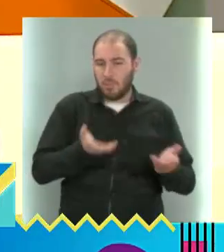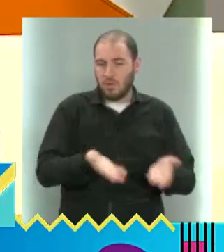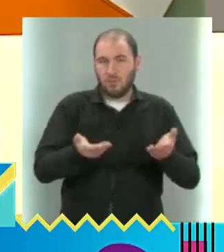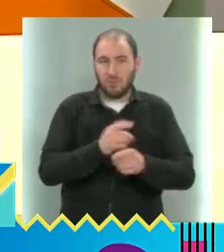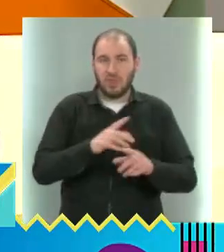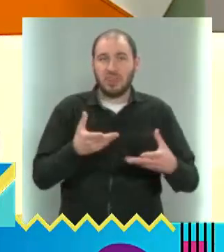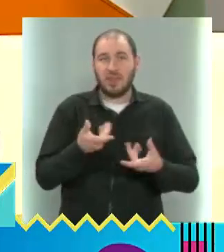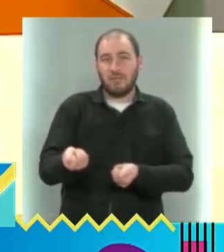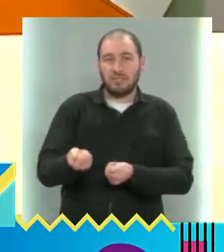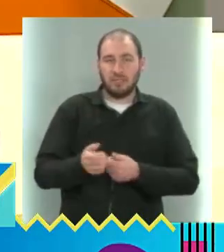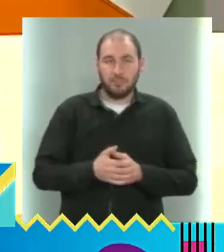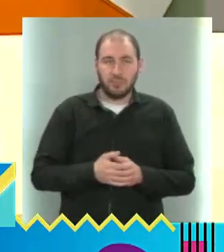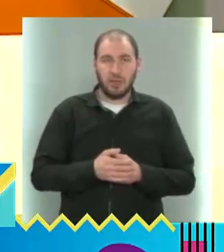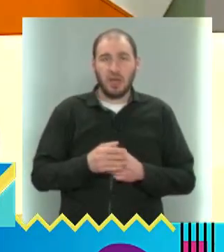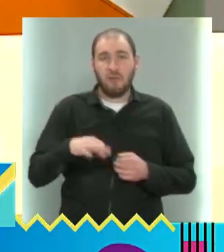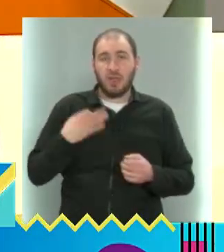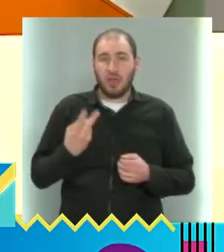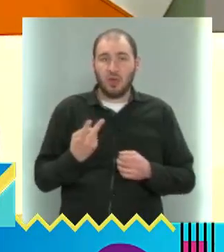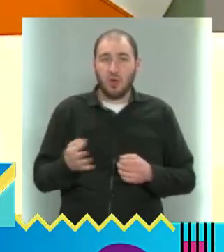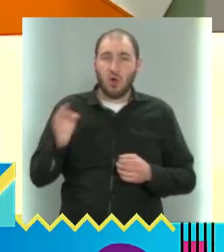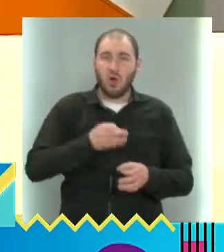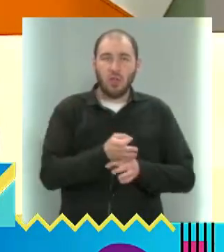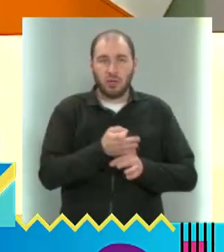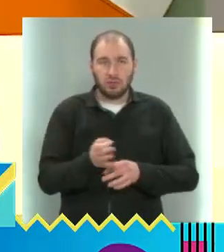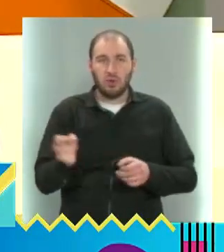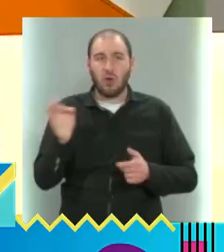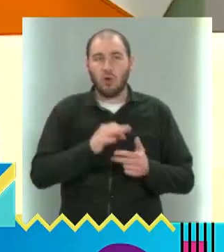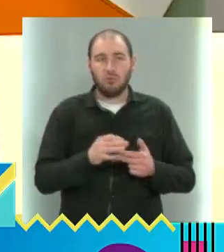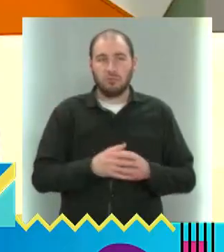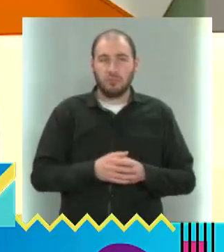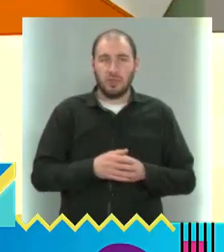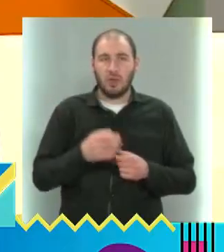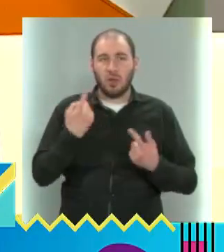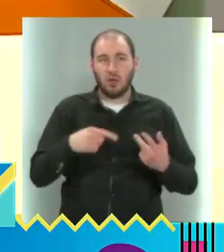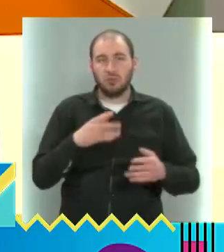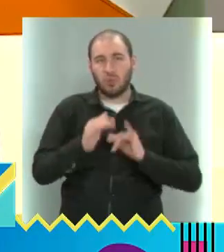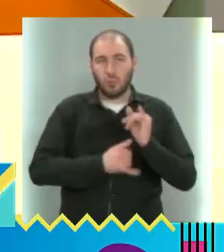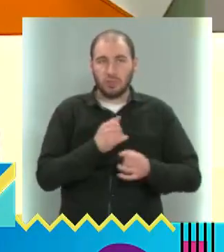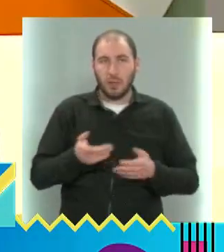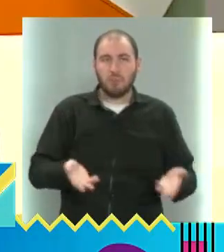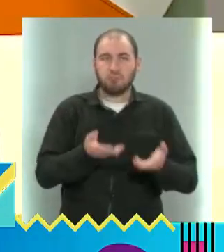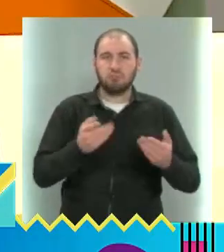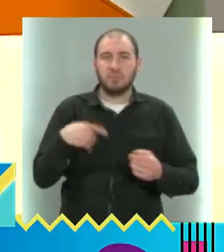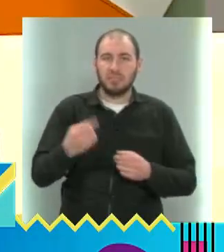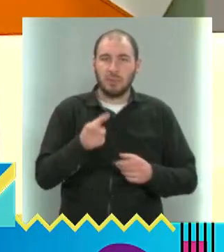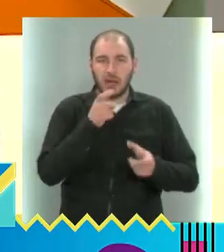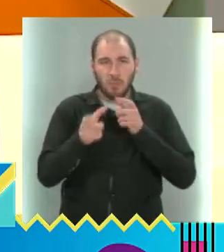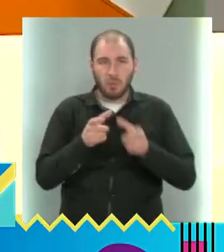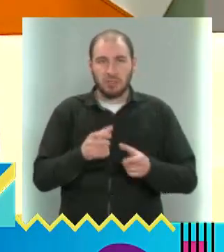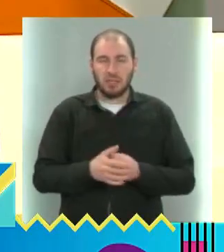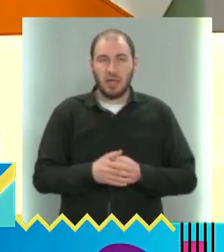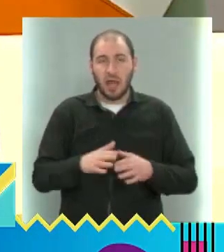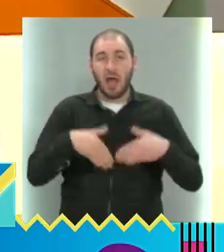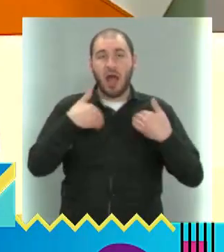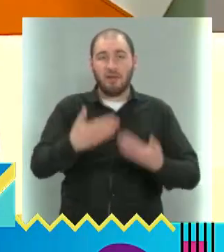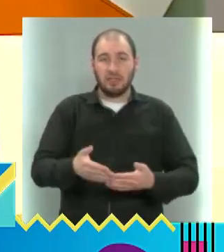de defensa de las dos vidas o de la educación o de aquellas cosas que quieren plantear, digamos. Lo que moviliza es siempre una respuesta al